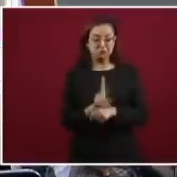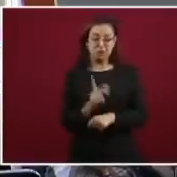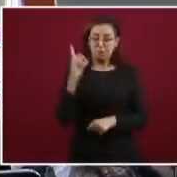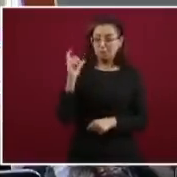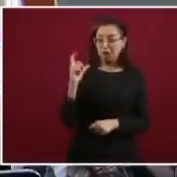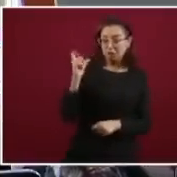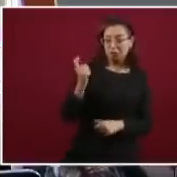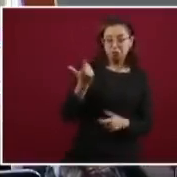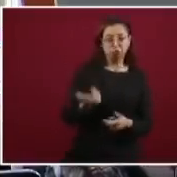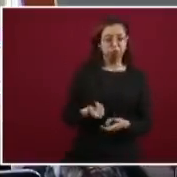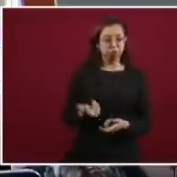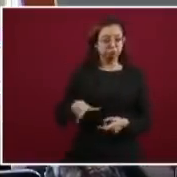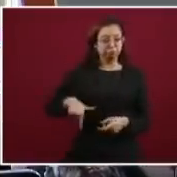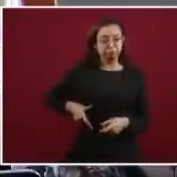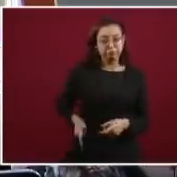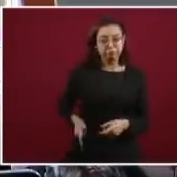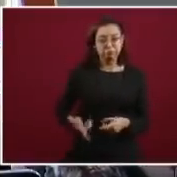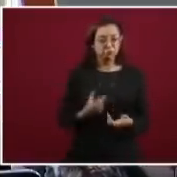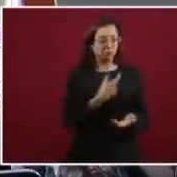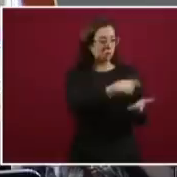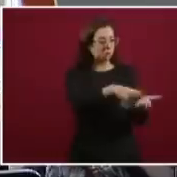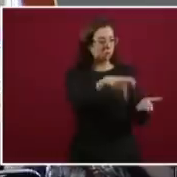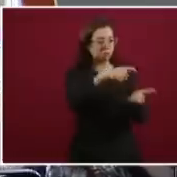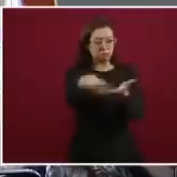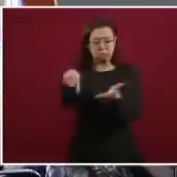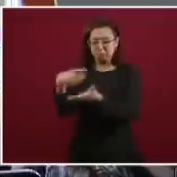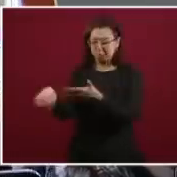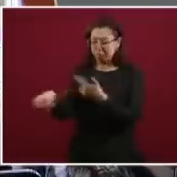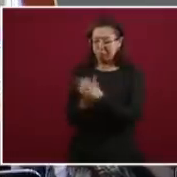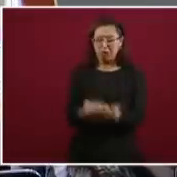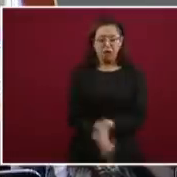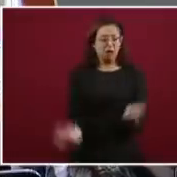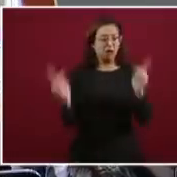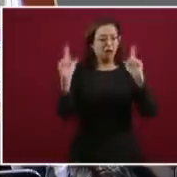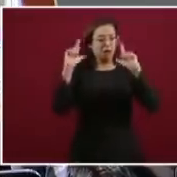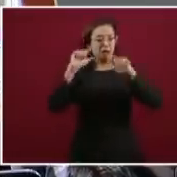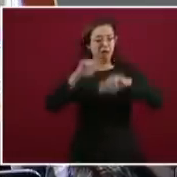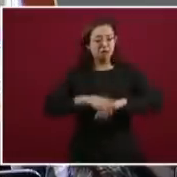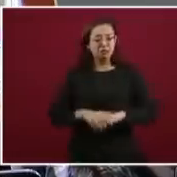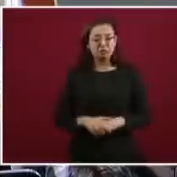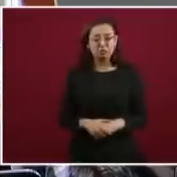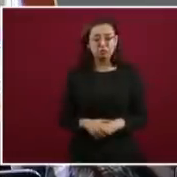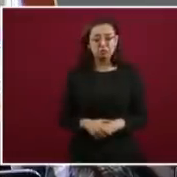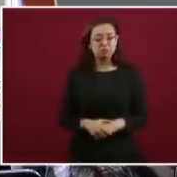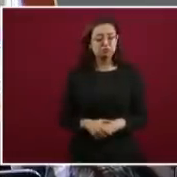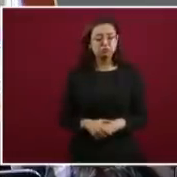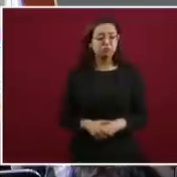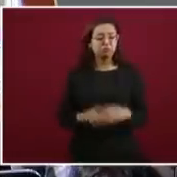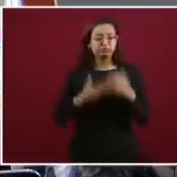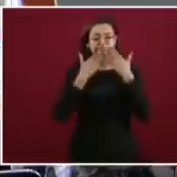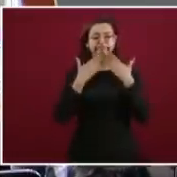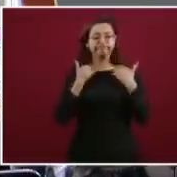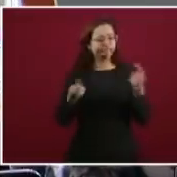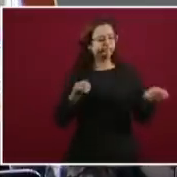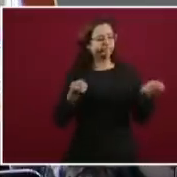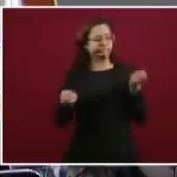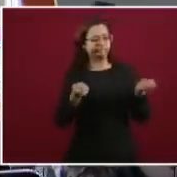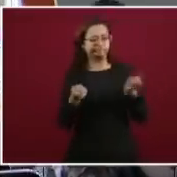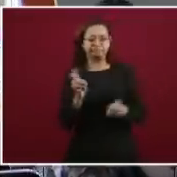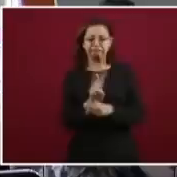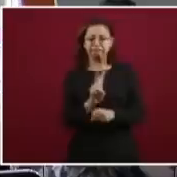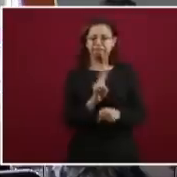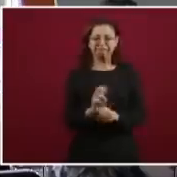armas en algunos países sin ningún requisito de